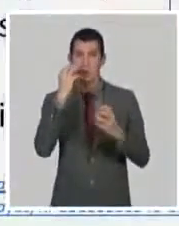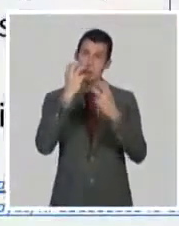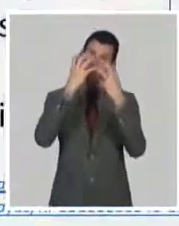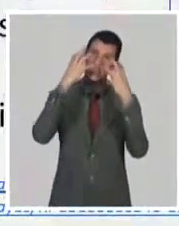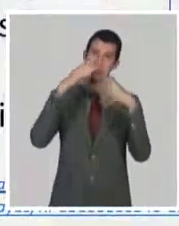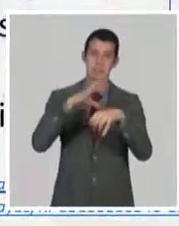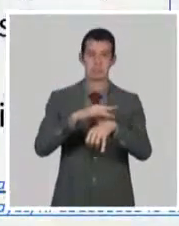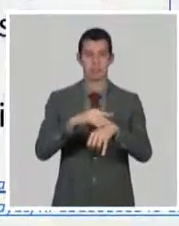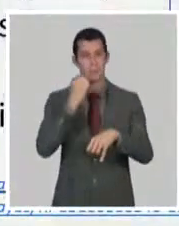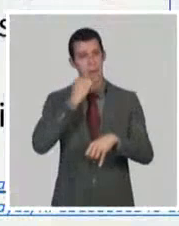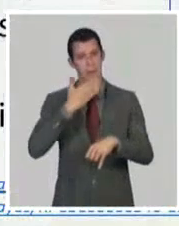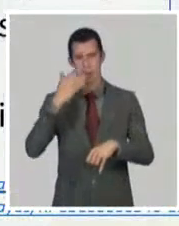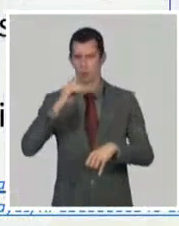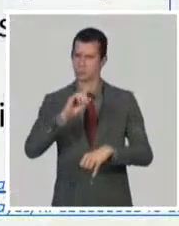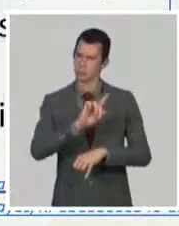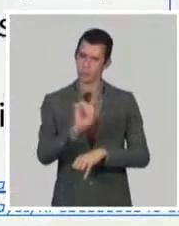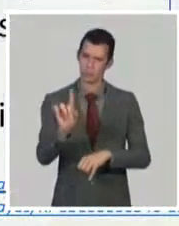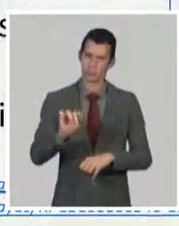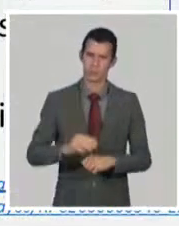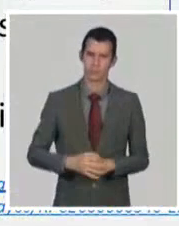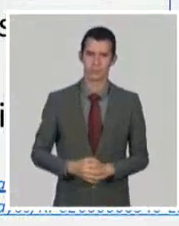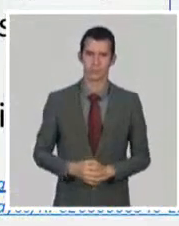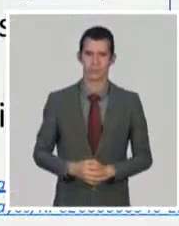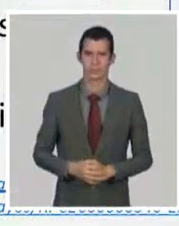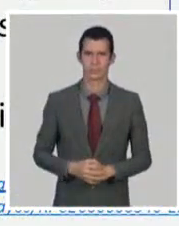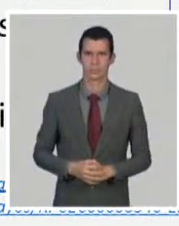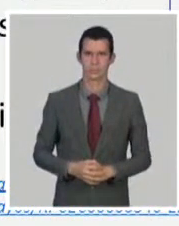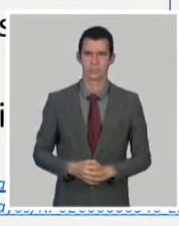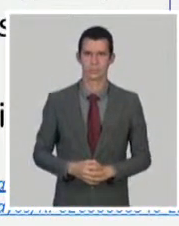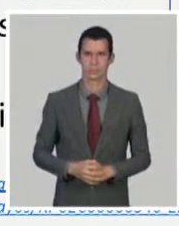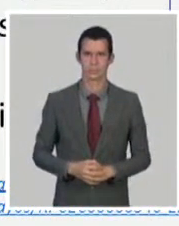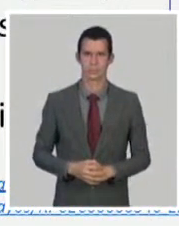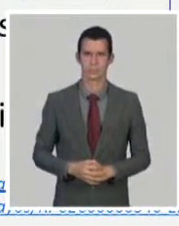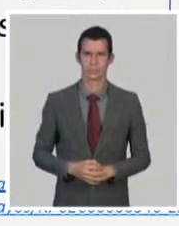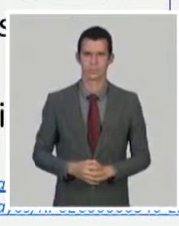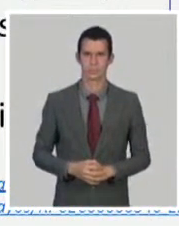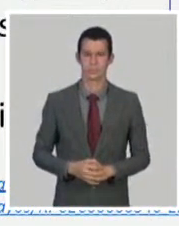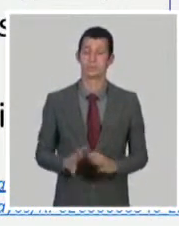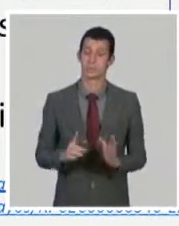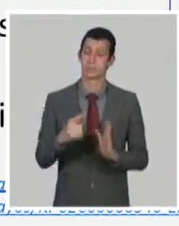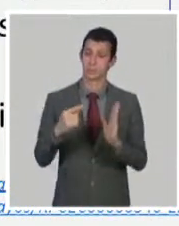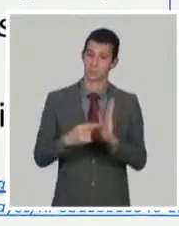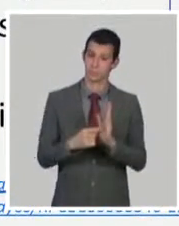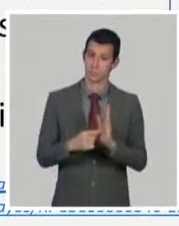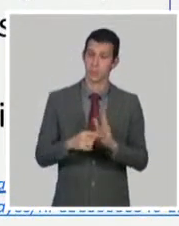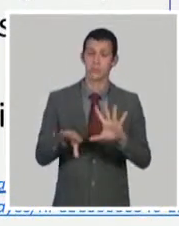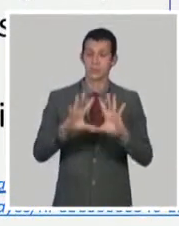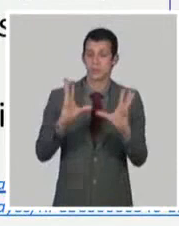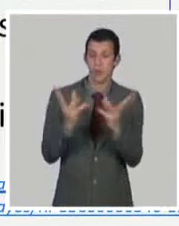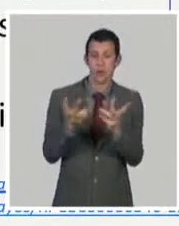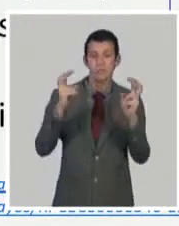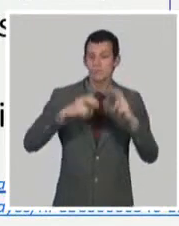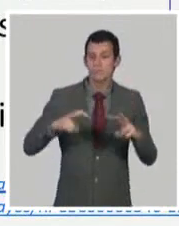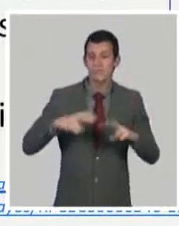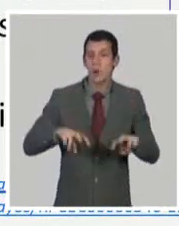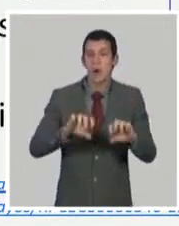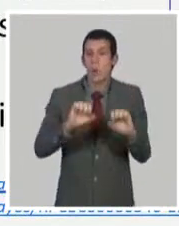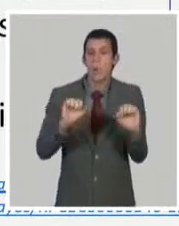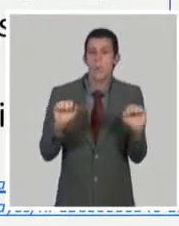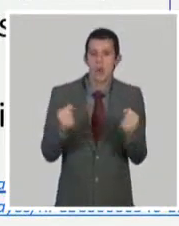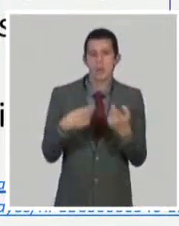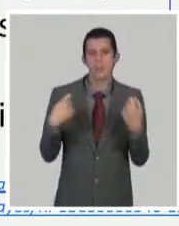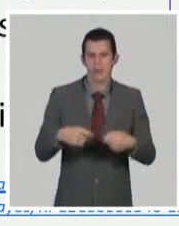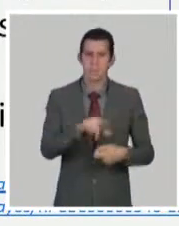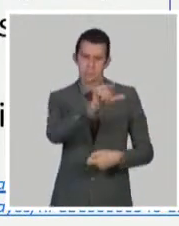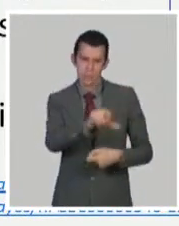actividad analítica. Todos estos estudios generan una cantidad importante de muestras para ser evaluada la inmunidad que se induce